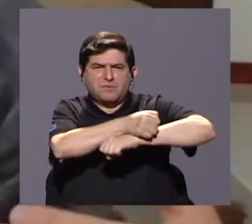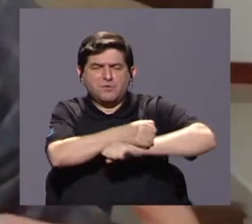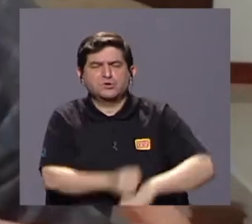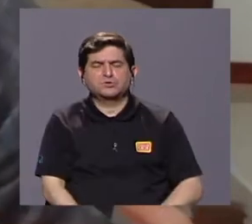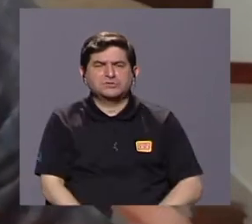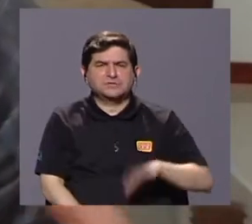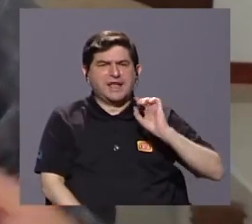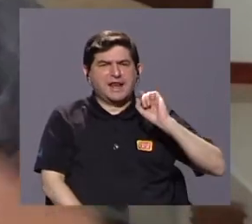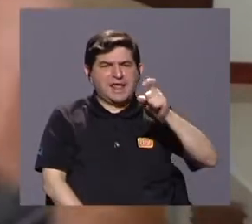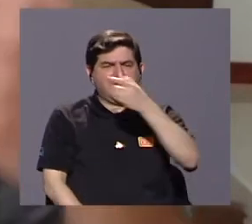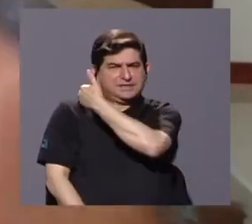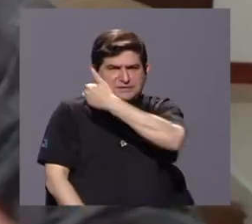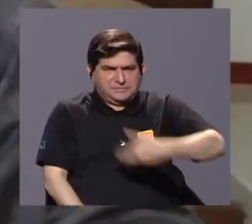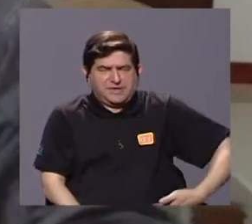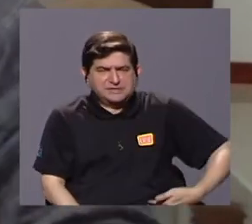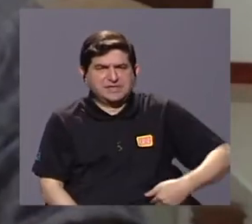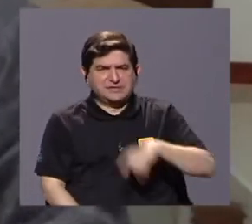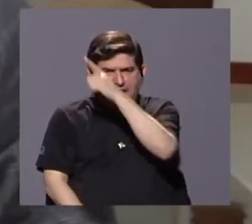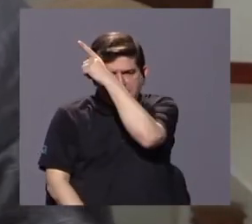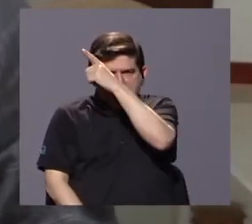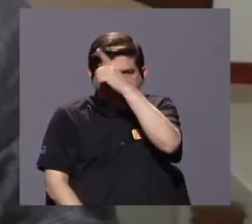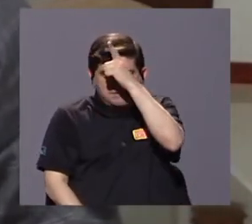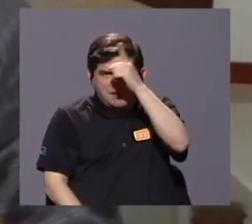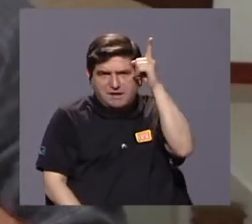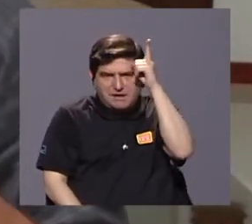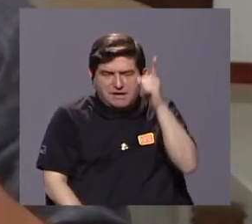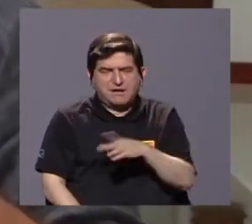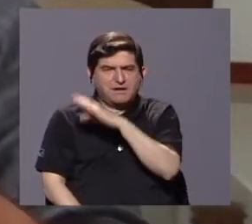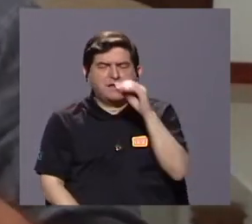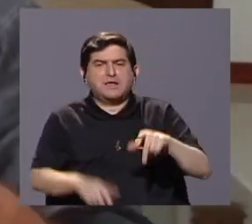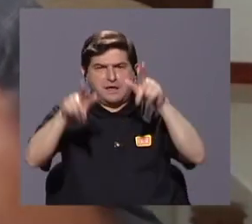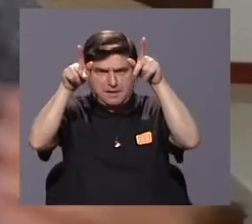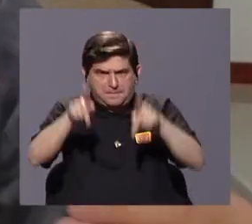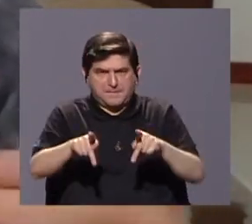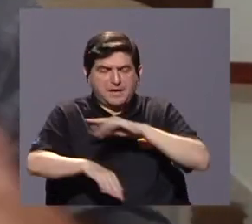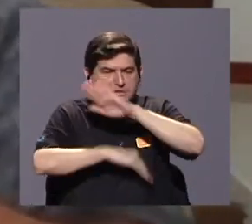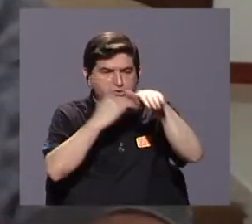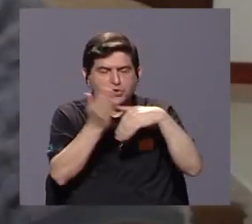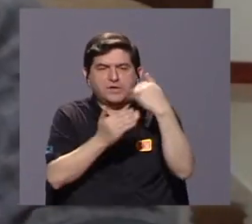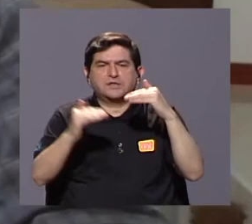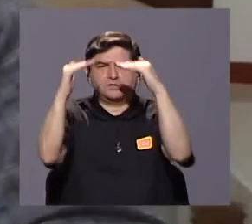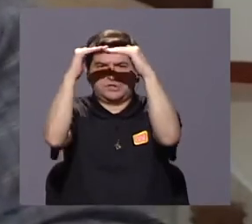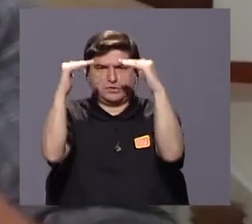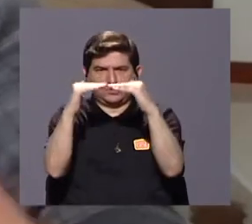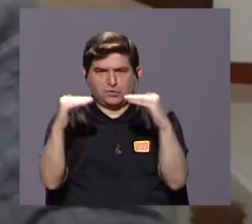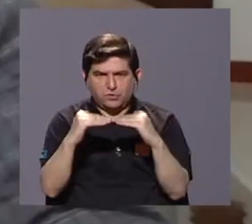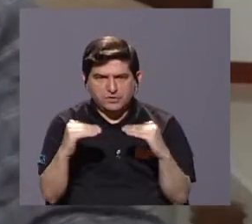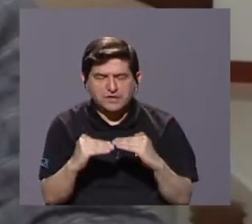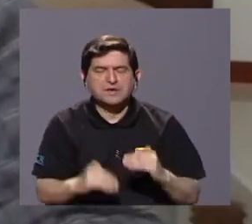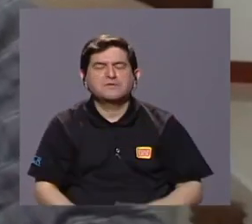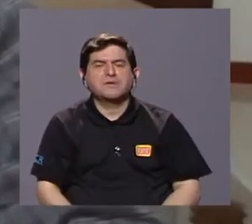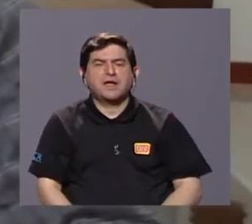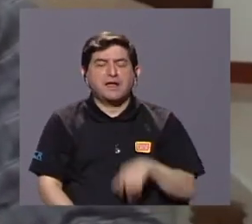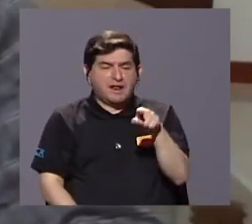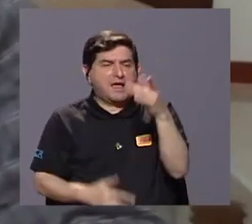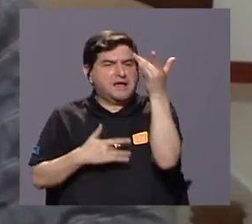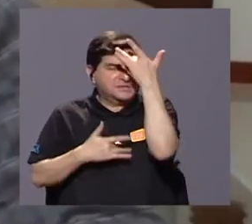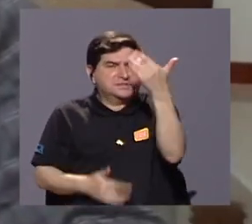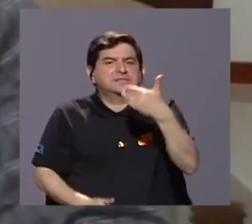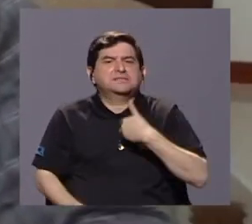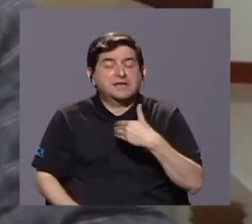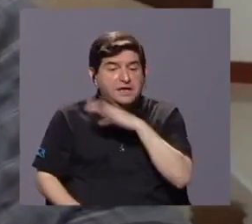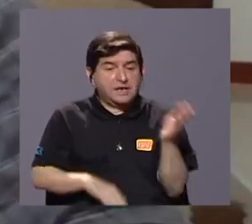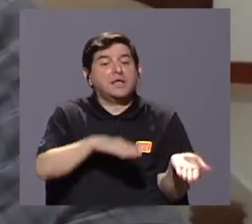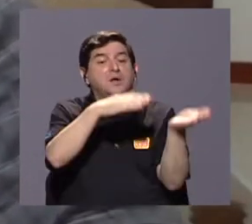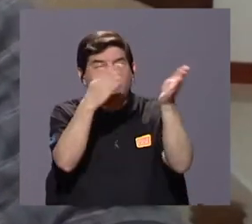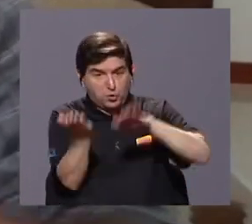en nuestro país, personajes de todos los estratos que han padecido la enfermedad y que han